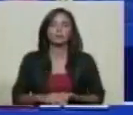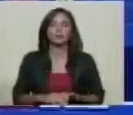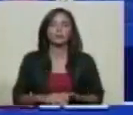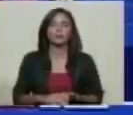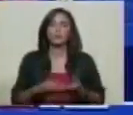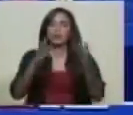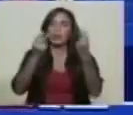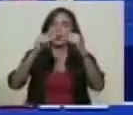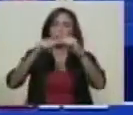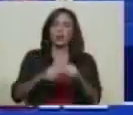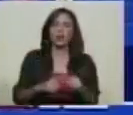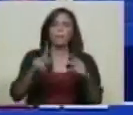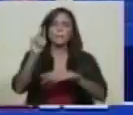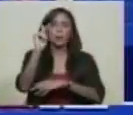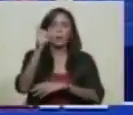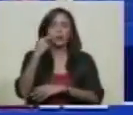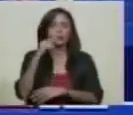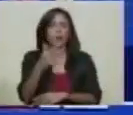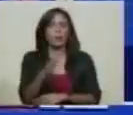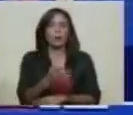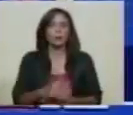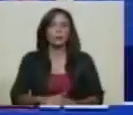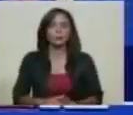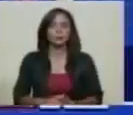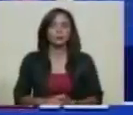¿Cuántas parroquias son?